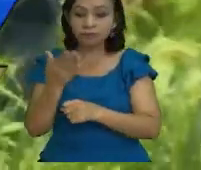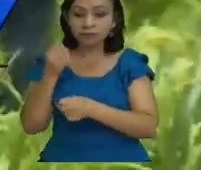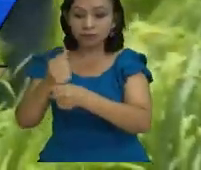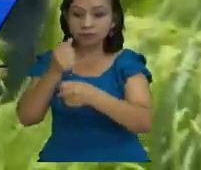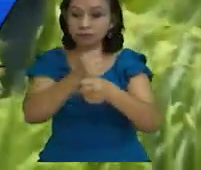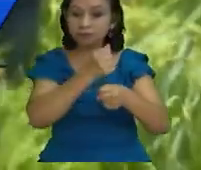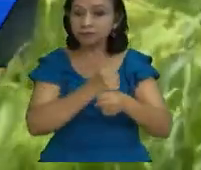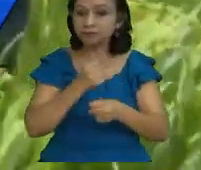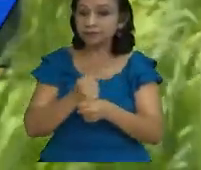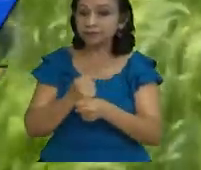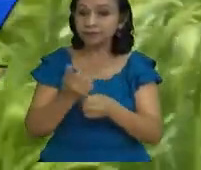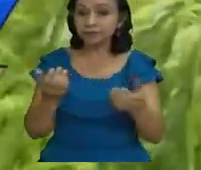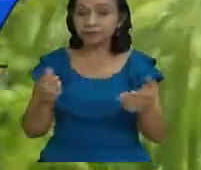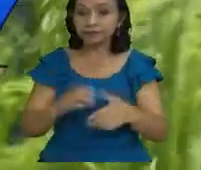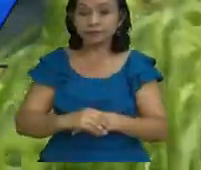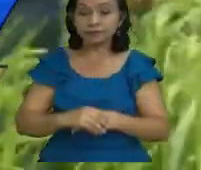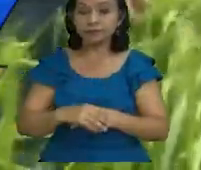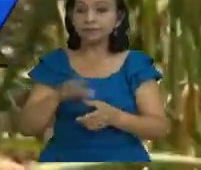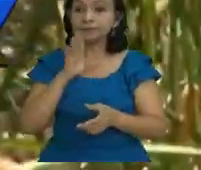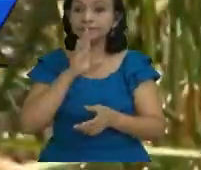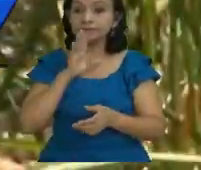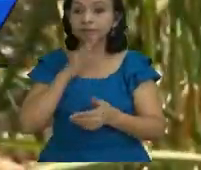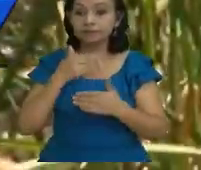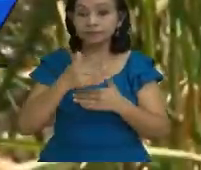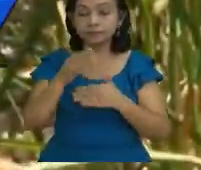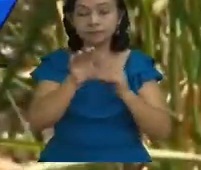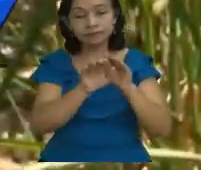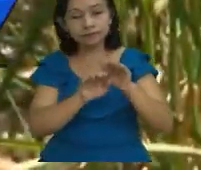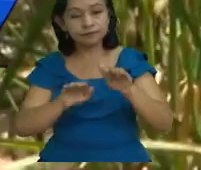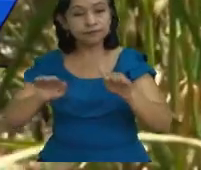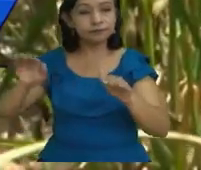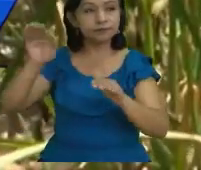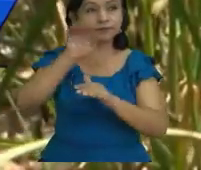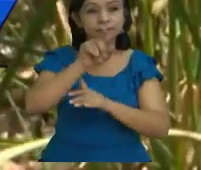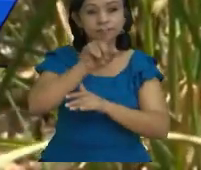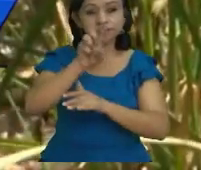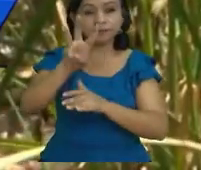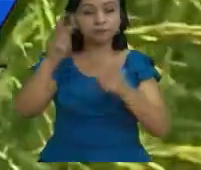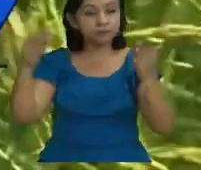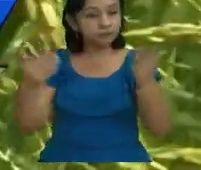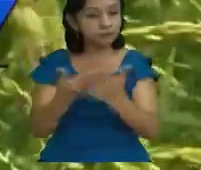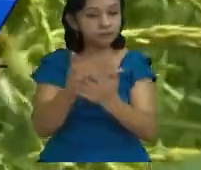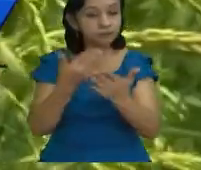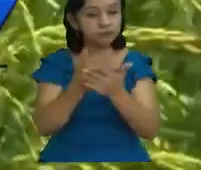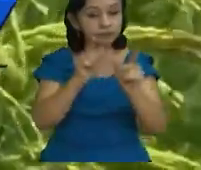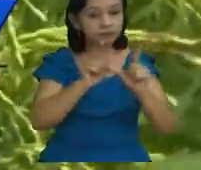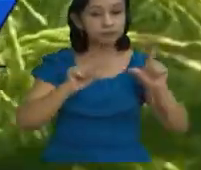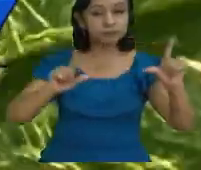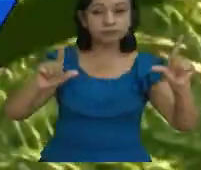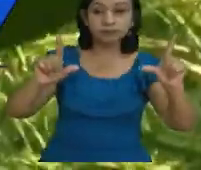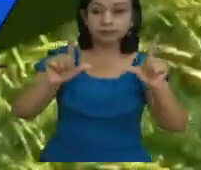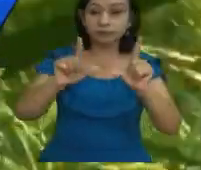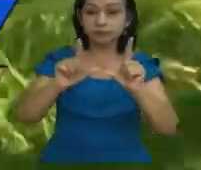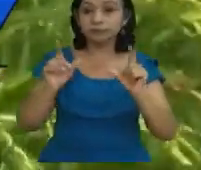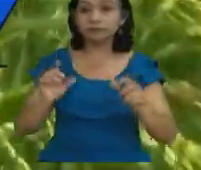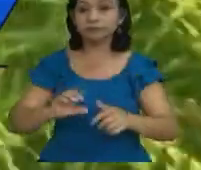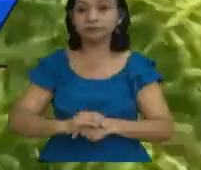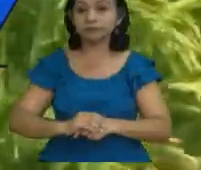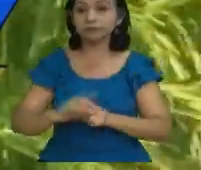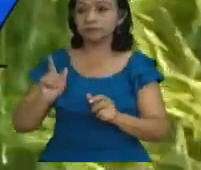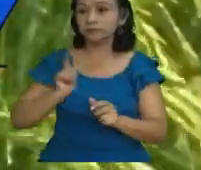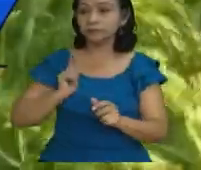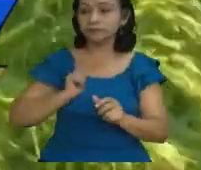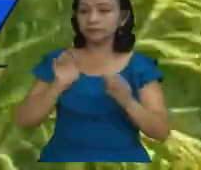Entonces, okay, cuando hablamos de ampliar o de inaugurar 13 nuevos centros, estamos hablando de tener